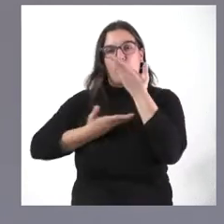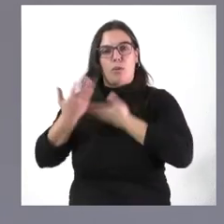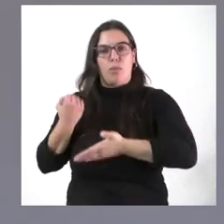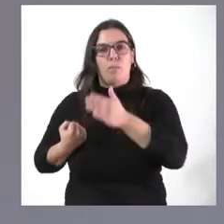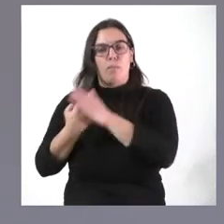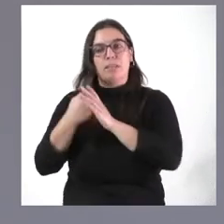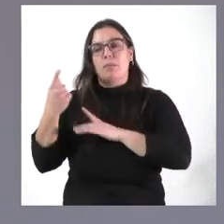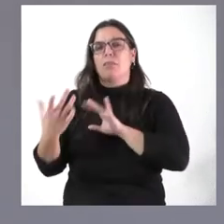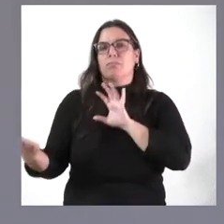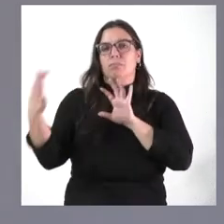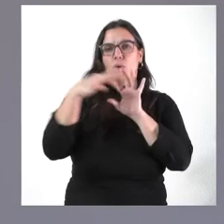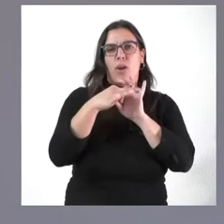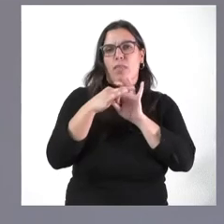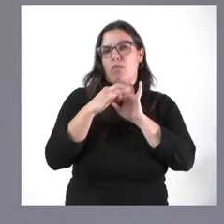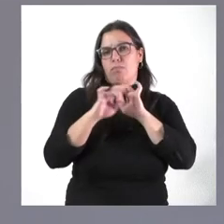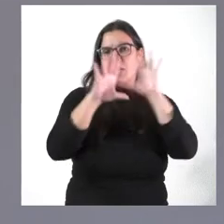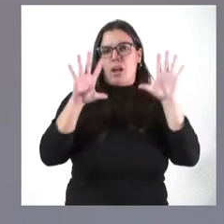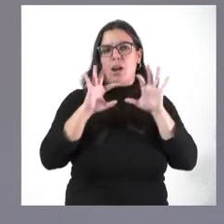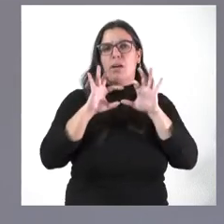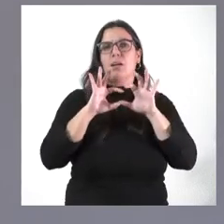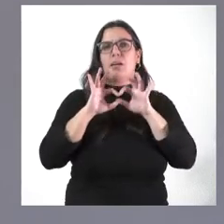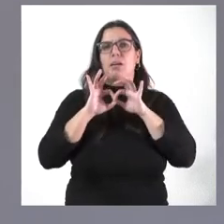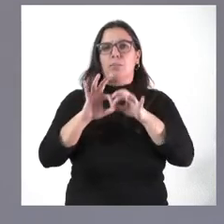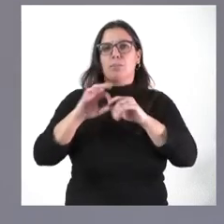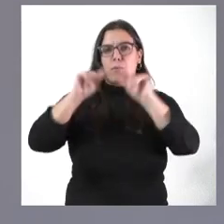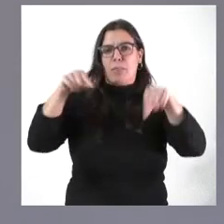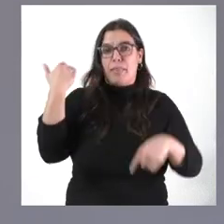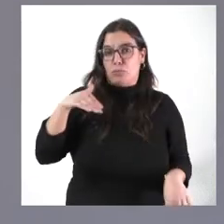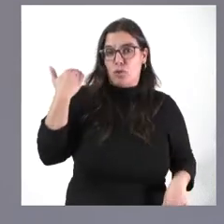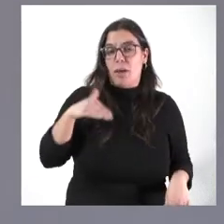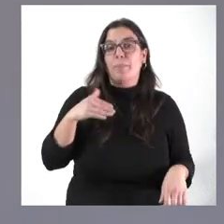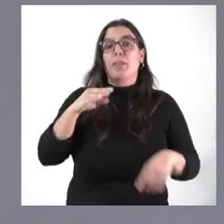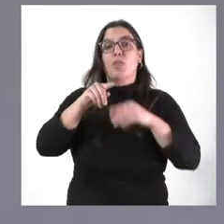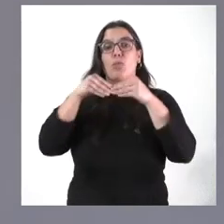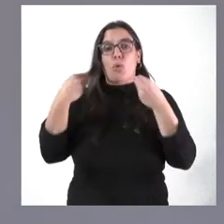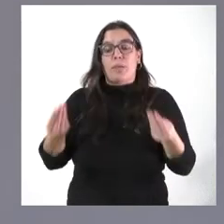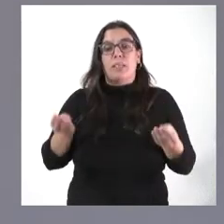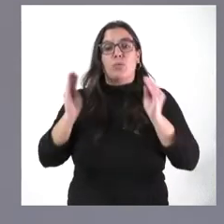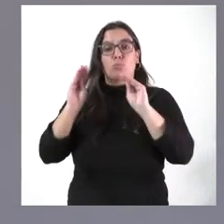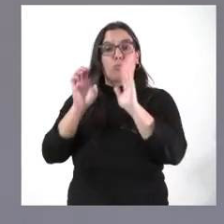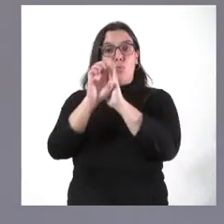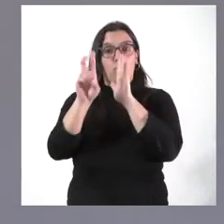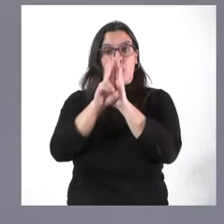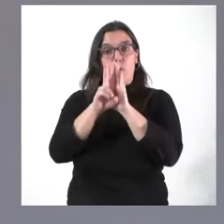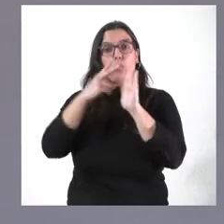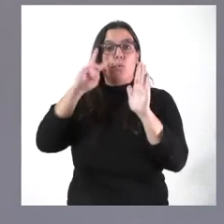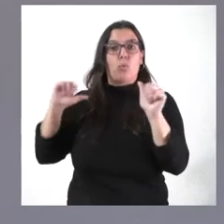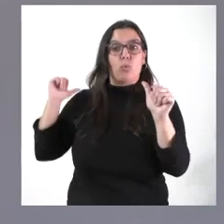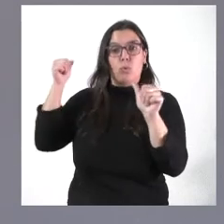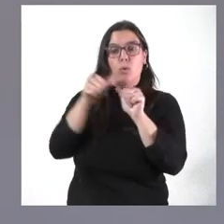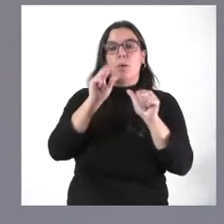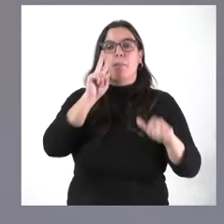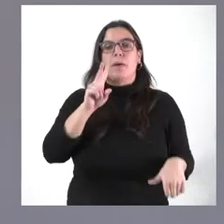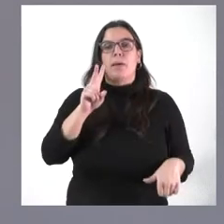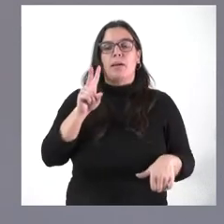tiene una Clara vinculación a la provincia de Soria y la documentación de su currículum la tienen ustedes a su disposición